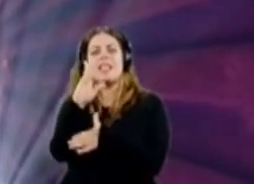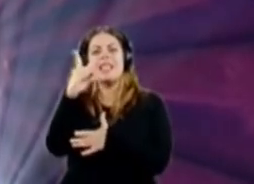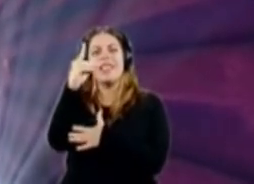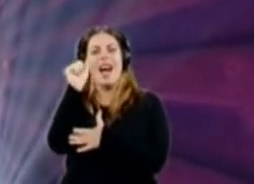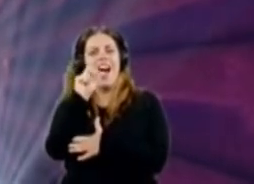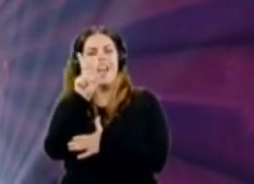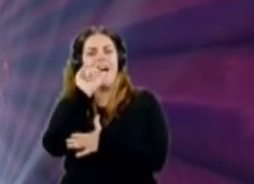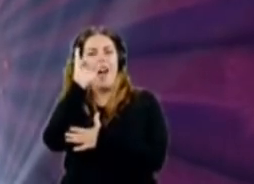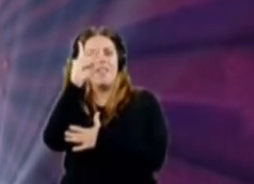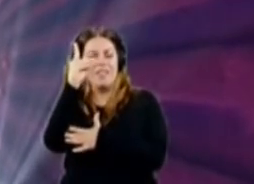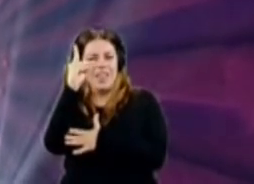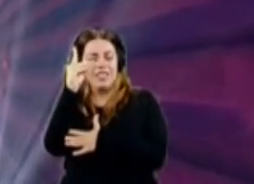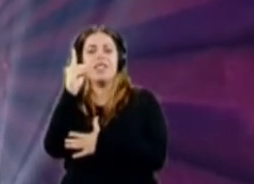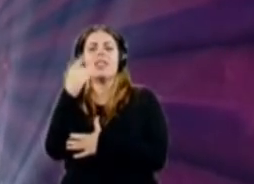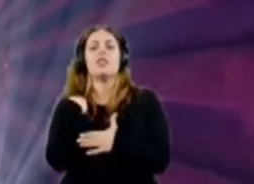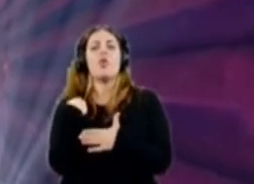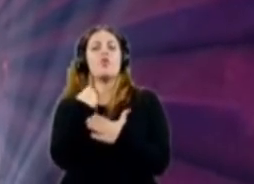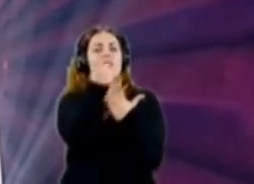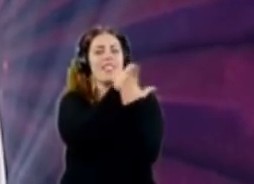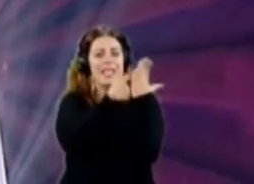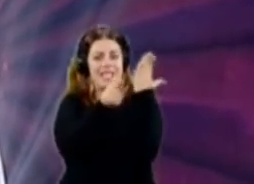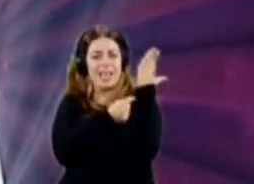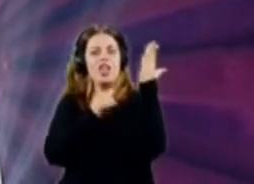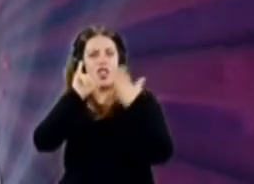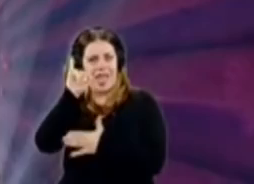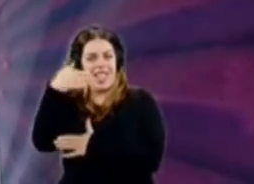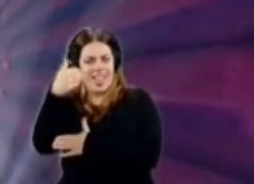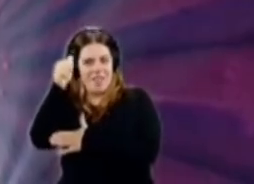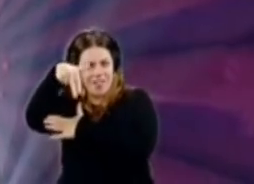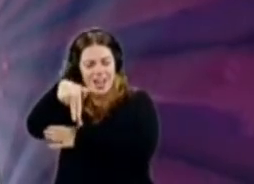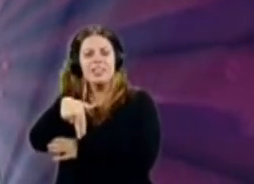Guardia con un maquillaje de Iván Cruz Pérez y este título,